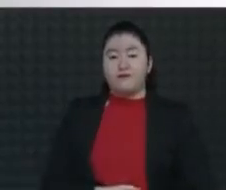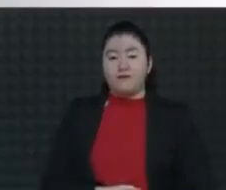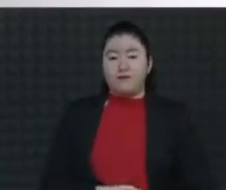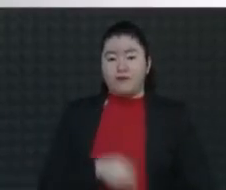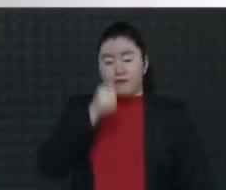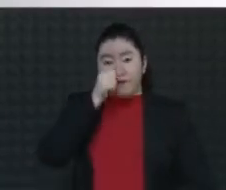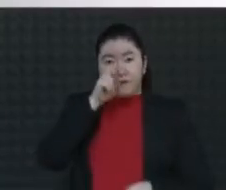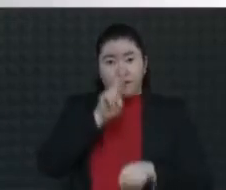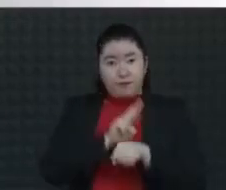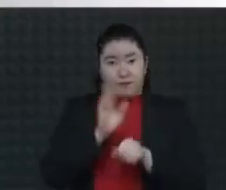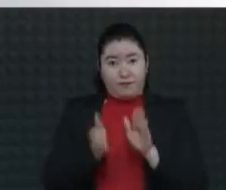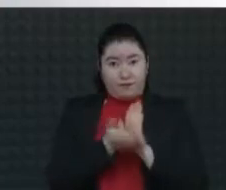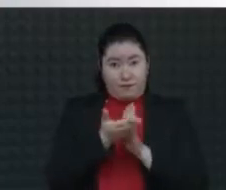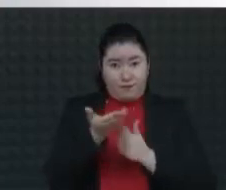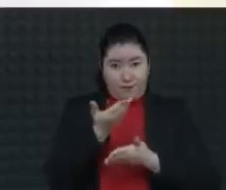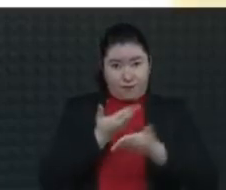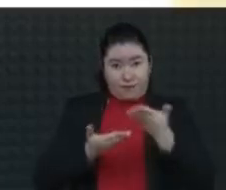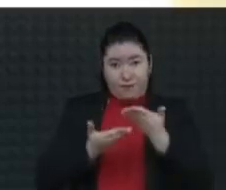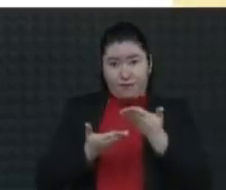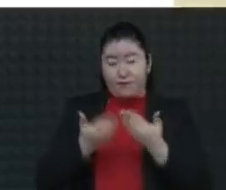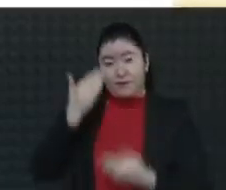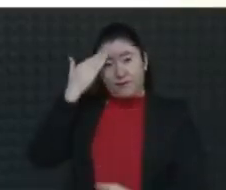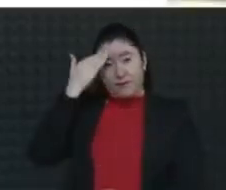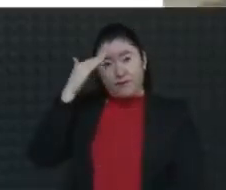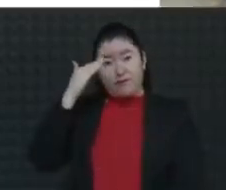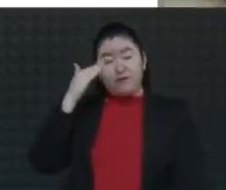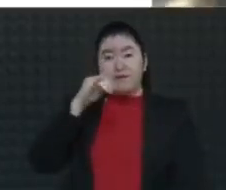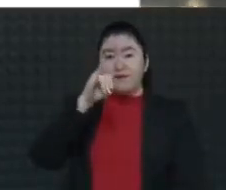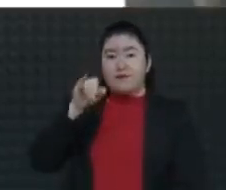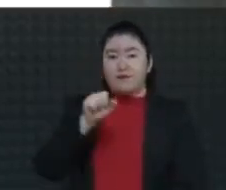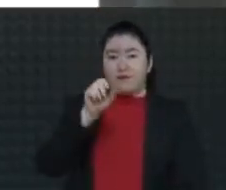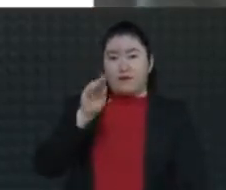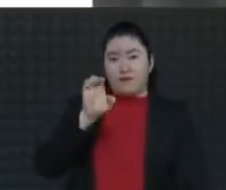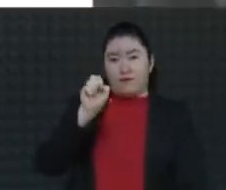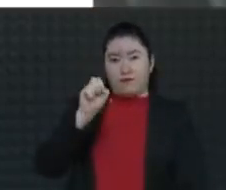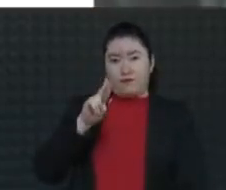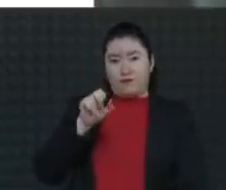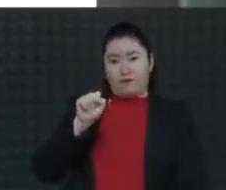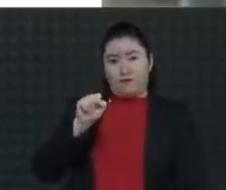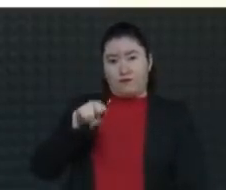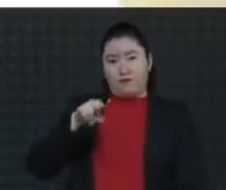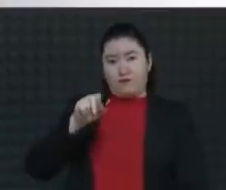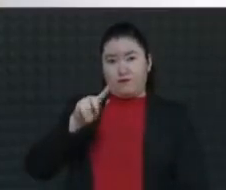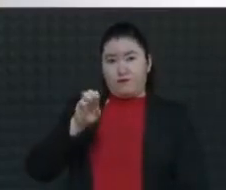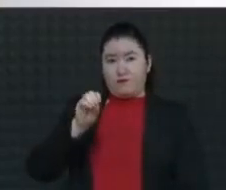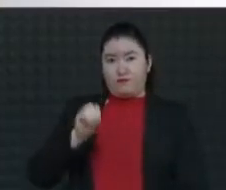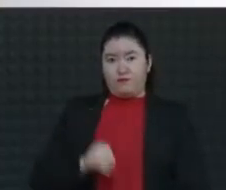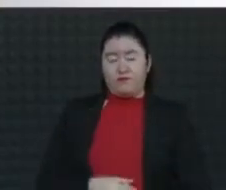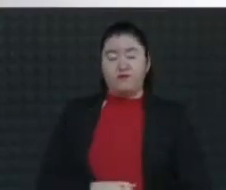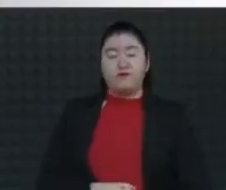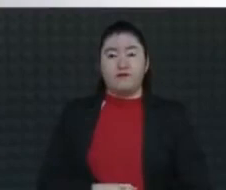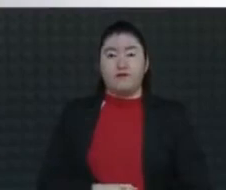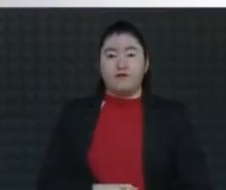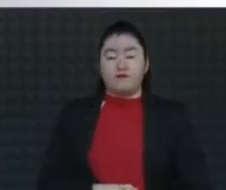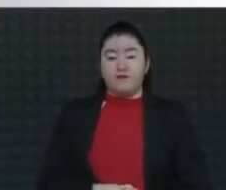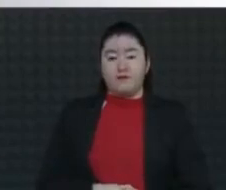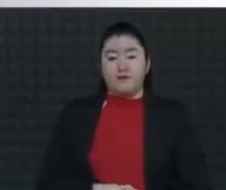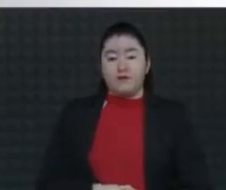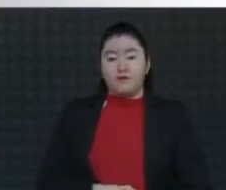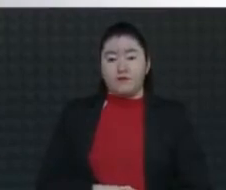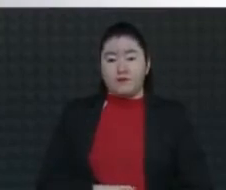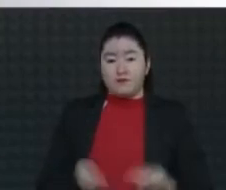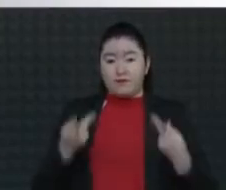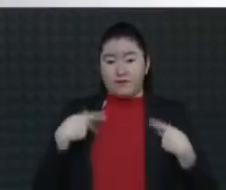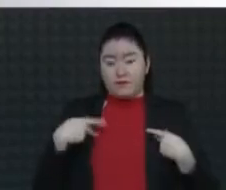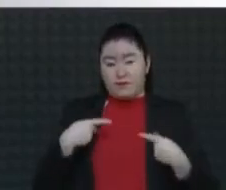Servicios de la Ciudad de México, maestro Jesús Antonio Esteva Medina. La gerente de proyecto de